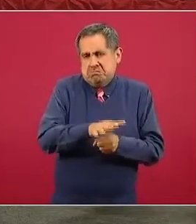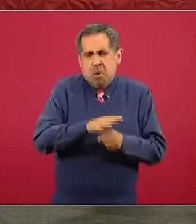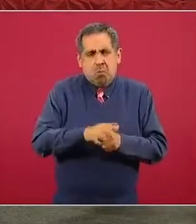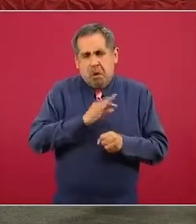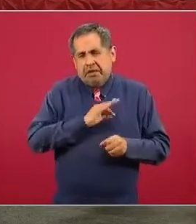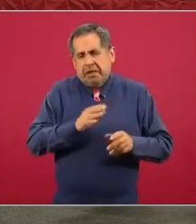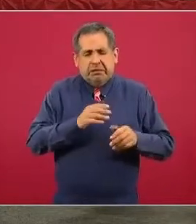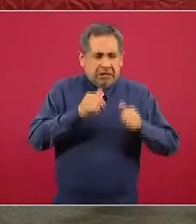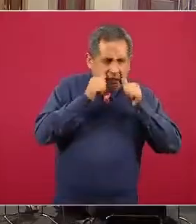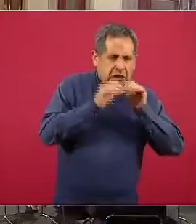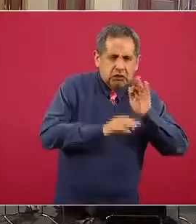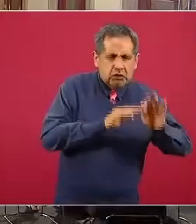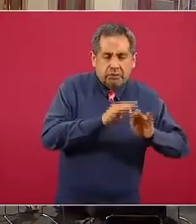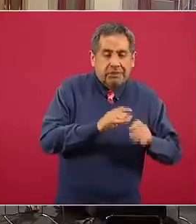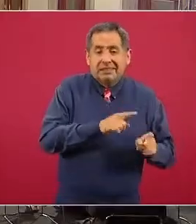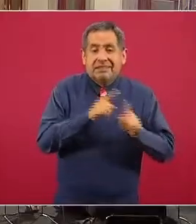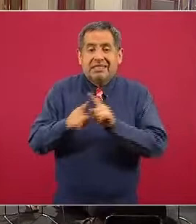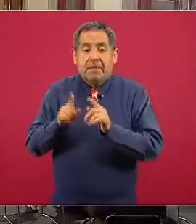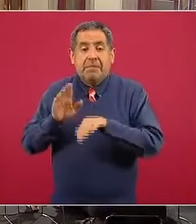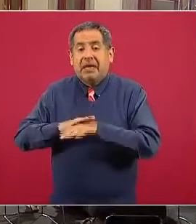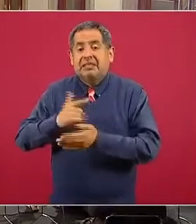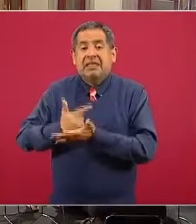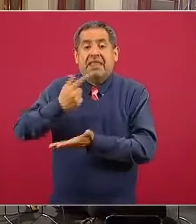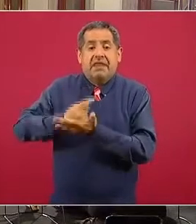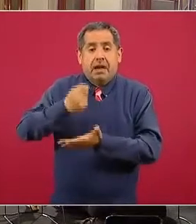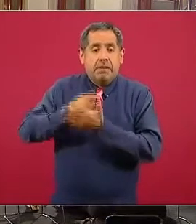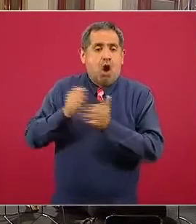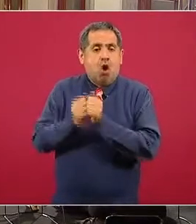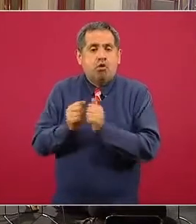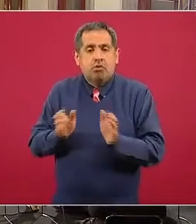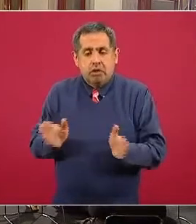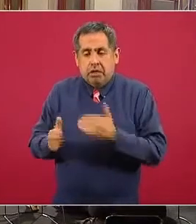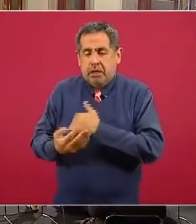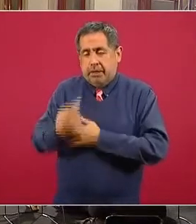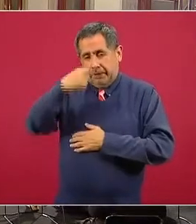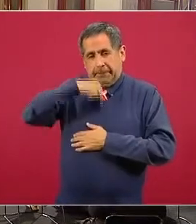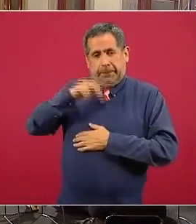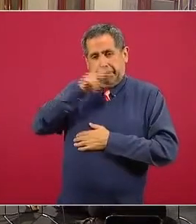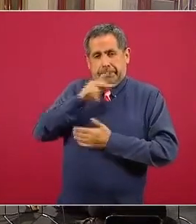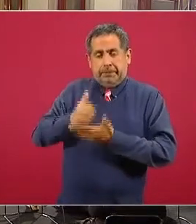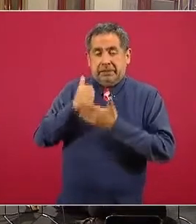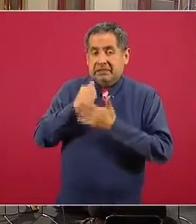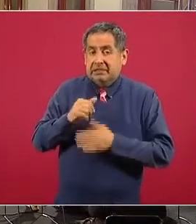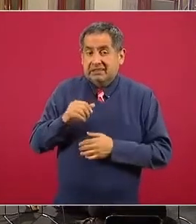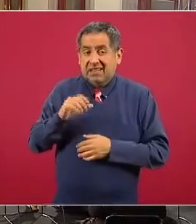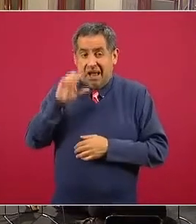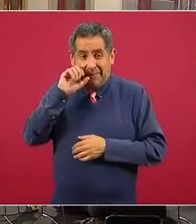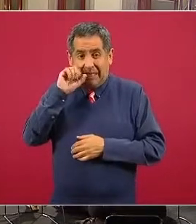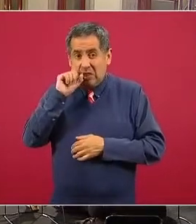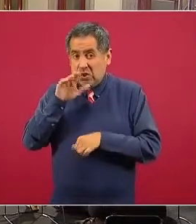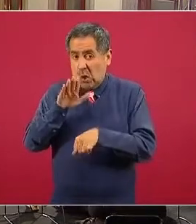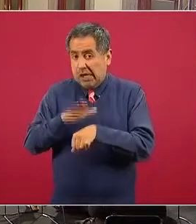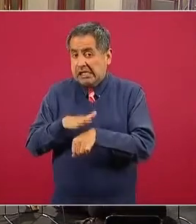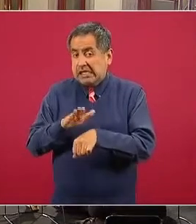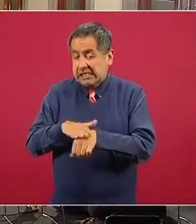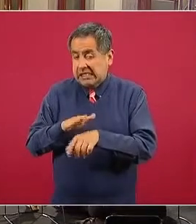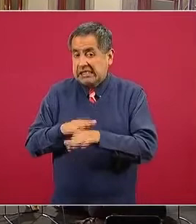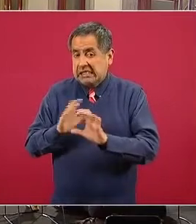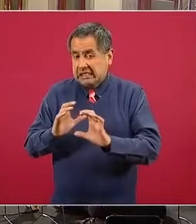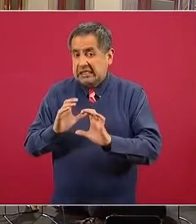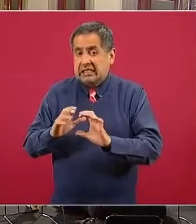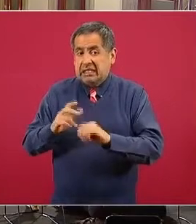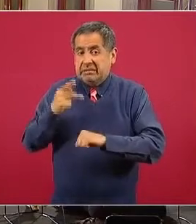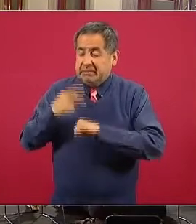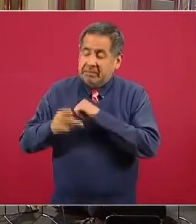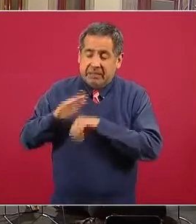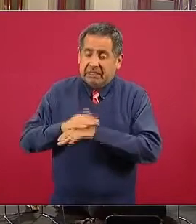de seguridad. Camas con ventilador, estamos en un amarillo alto, digamos, para la entidad, lo cual pues empieza a